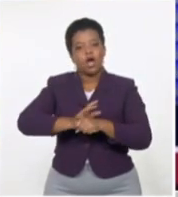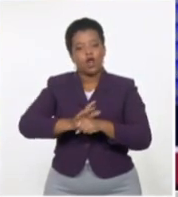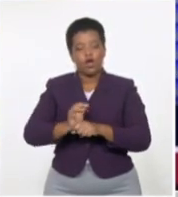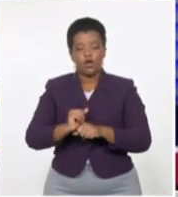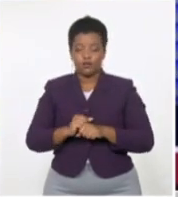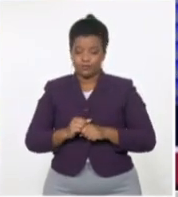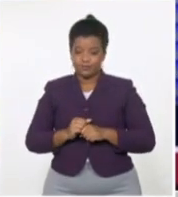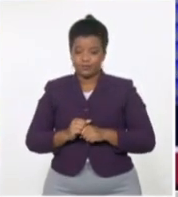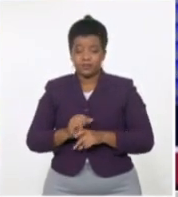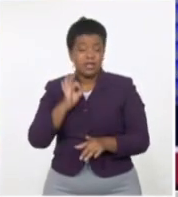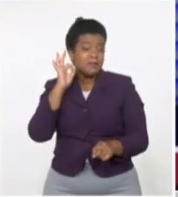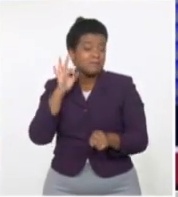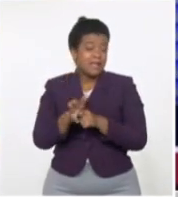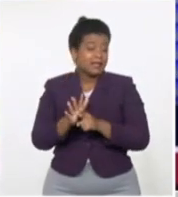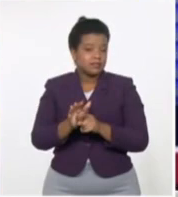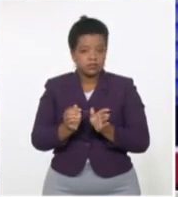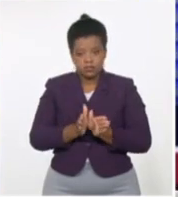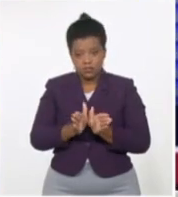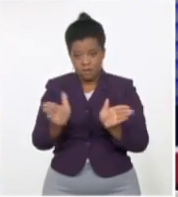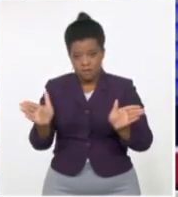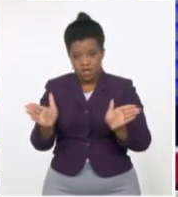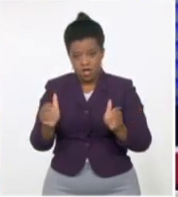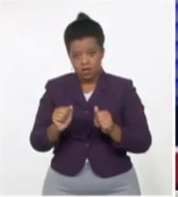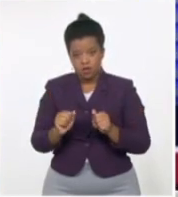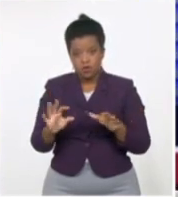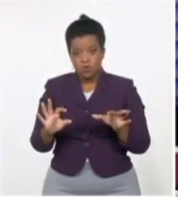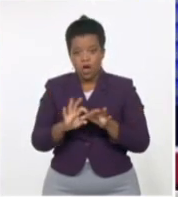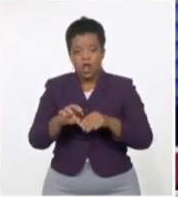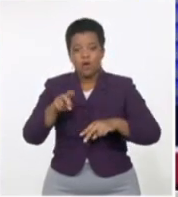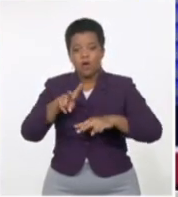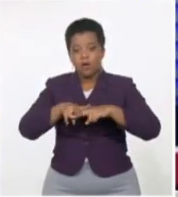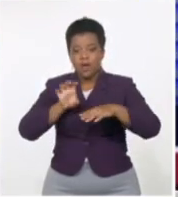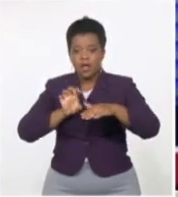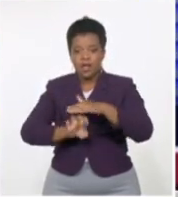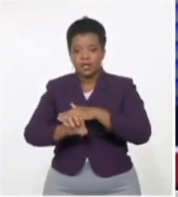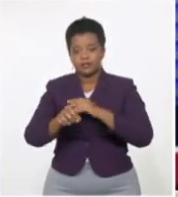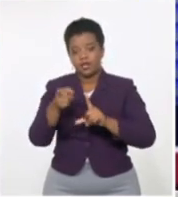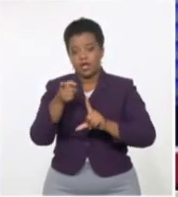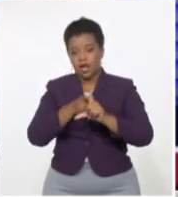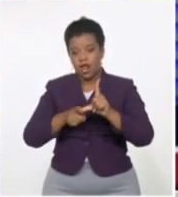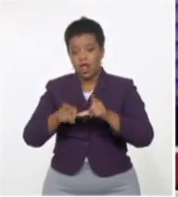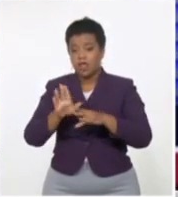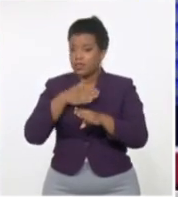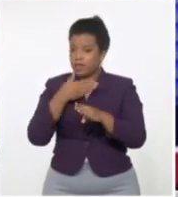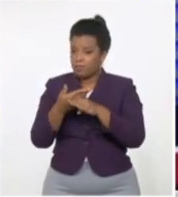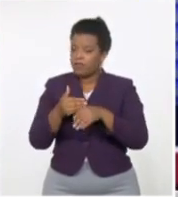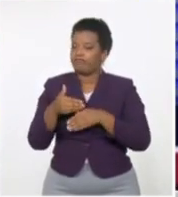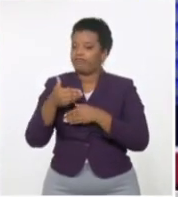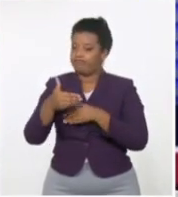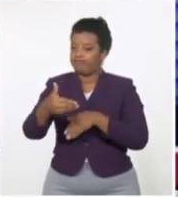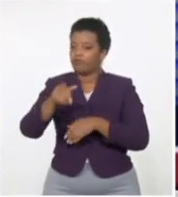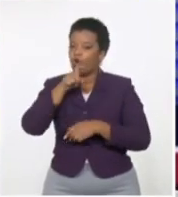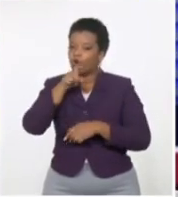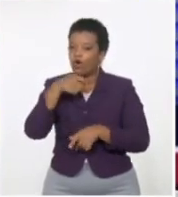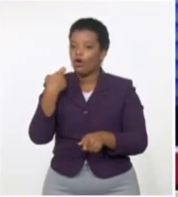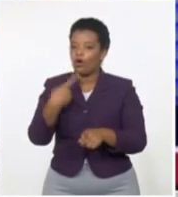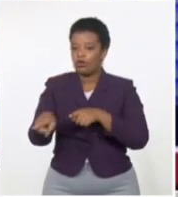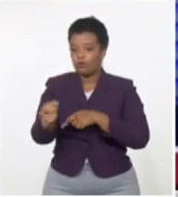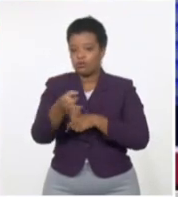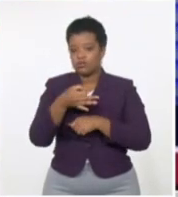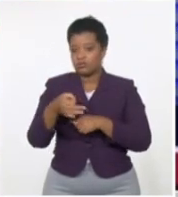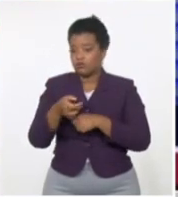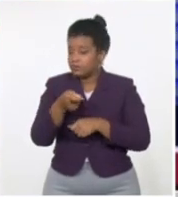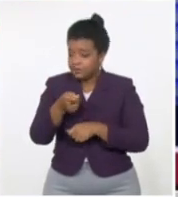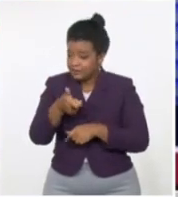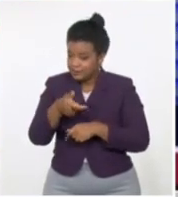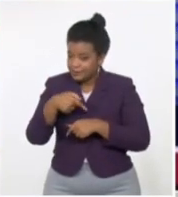comenzar primero con San Miguel del Padrón, Habana del Este, Guanabu y Regla, y después con el resto de los municipios. Próximamente, todavía, pero bueno, muy próximamente ya vamos